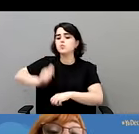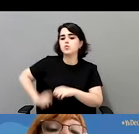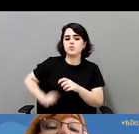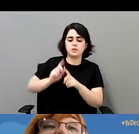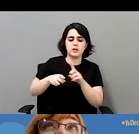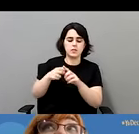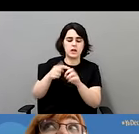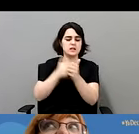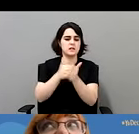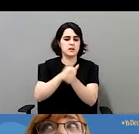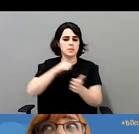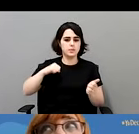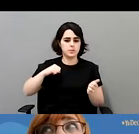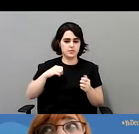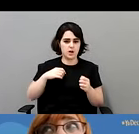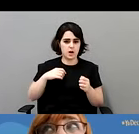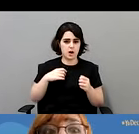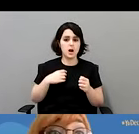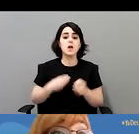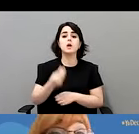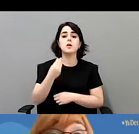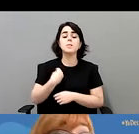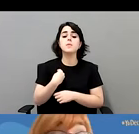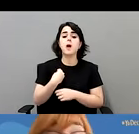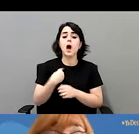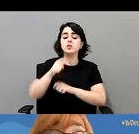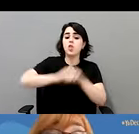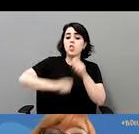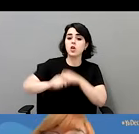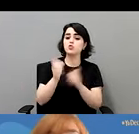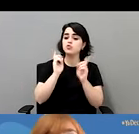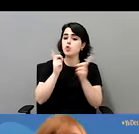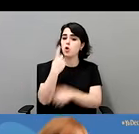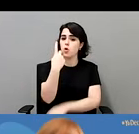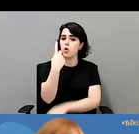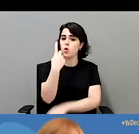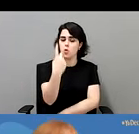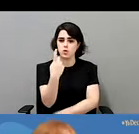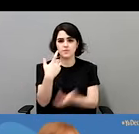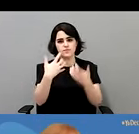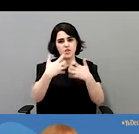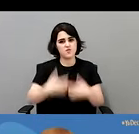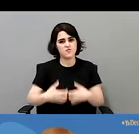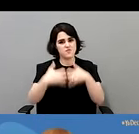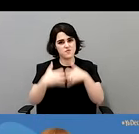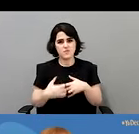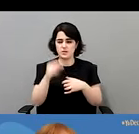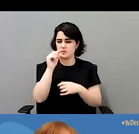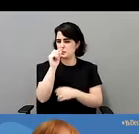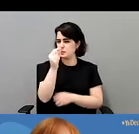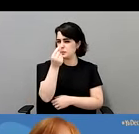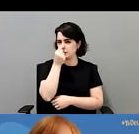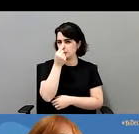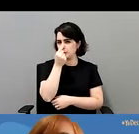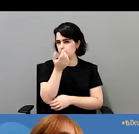personal. Asociaciones profesionales de asistencia personal solo hay una y funciona todavía muy poquito, ¿vale?